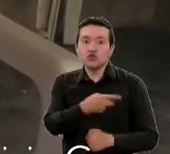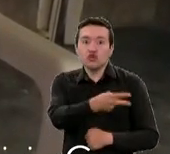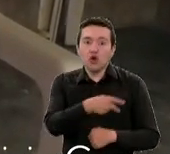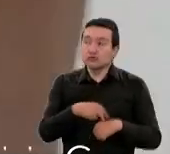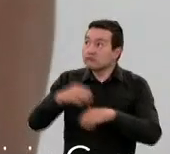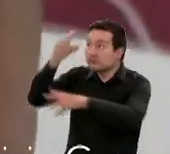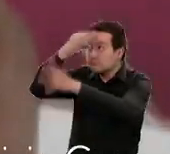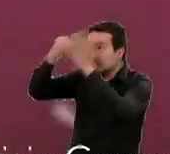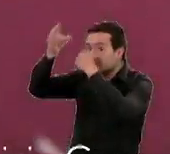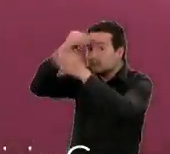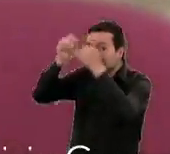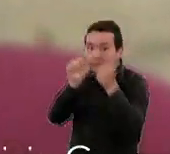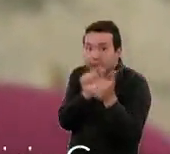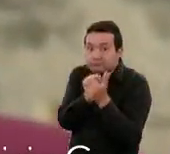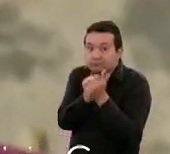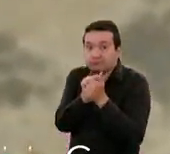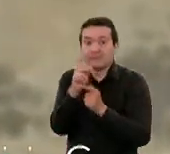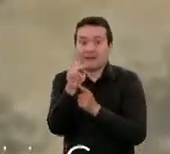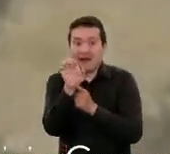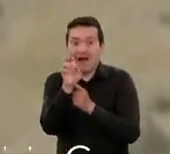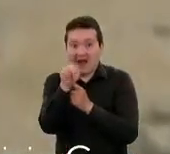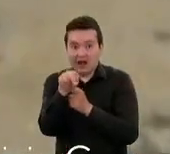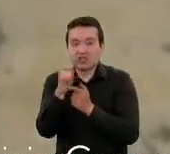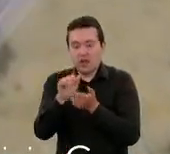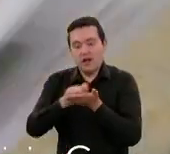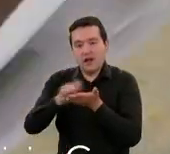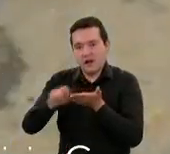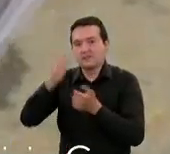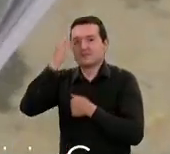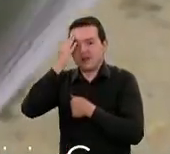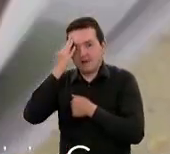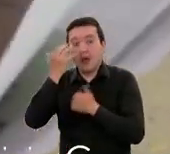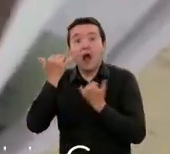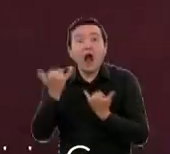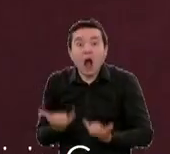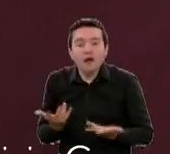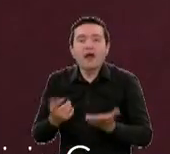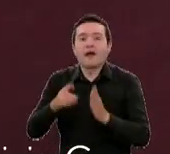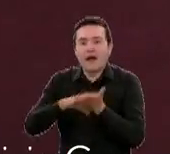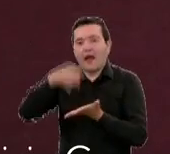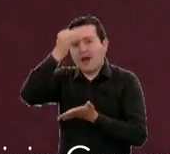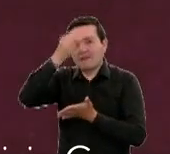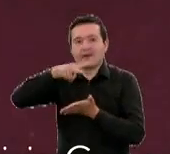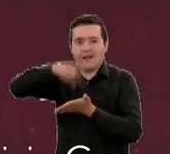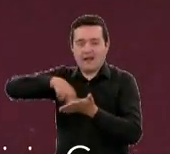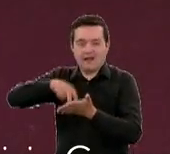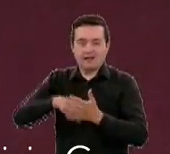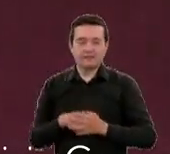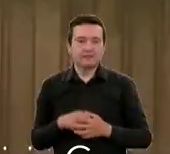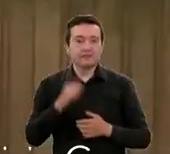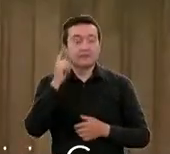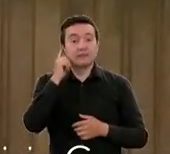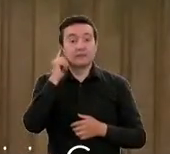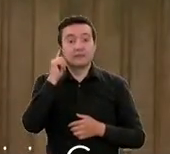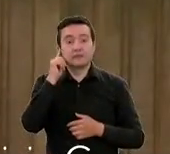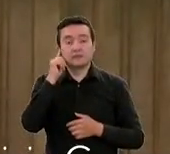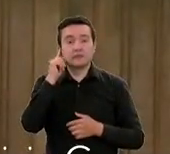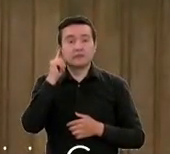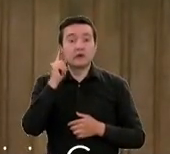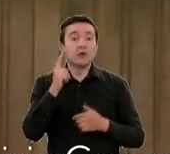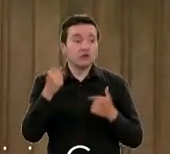pequeña. Karen ya sabe escribir su nombre. Ahora el desafío es aprender a leer. Con lo que ella les va enseñando, entonces yo todo eso lo voy